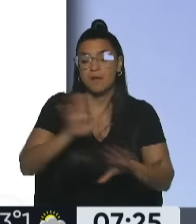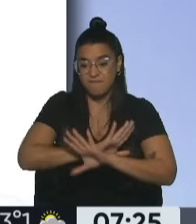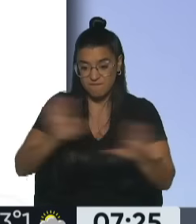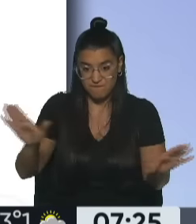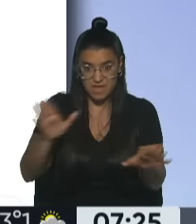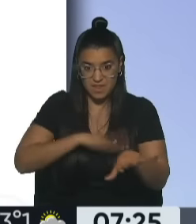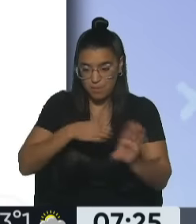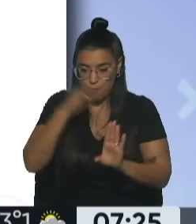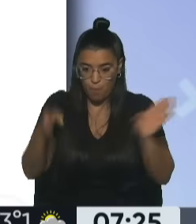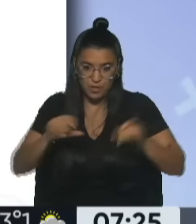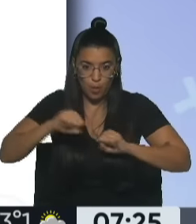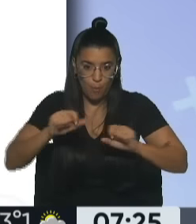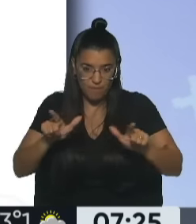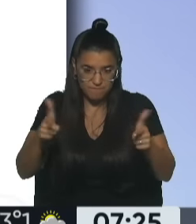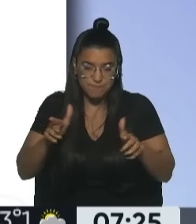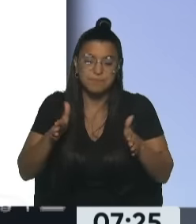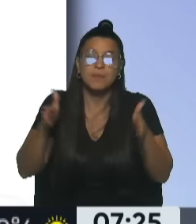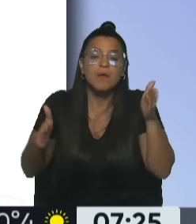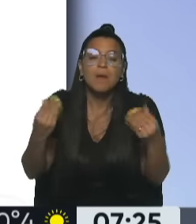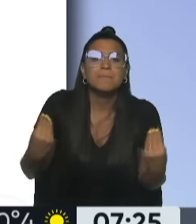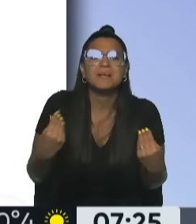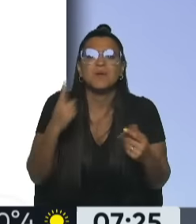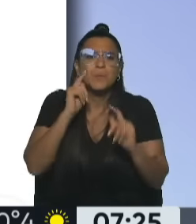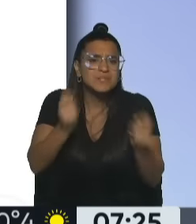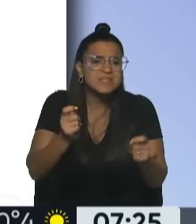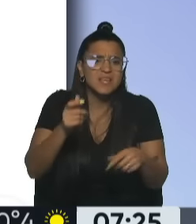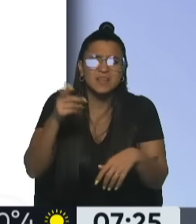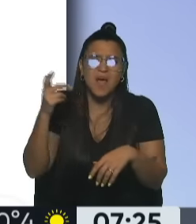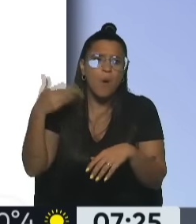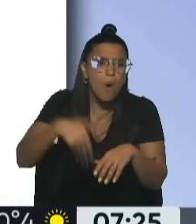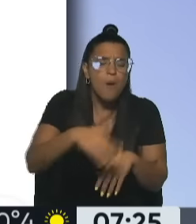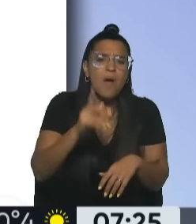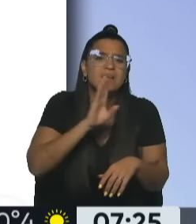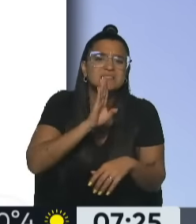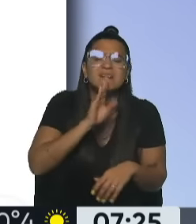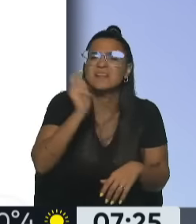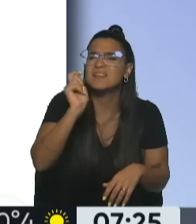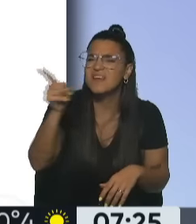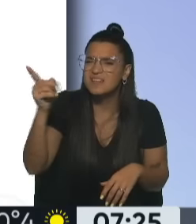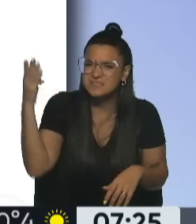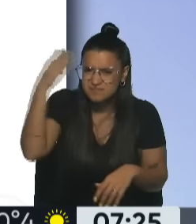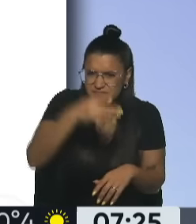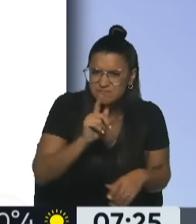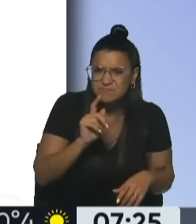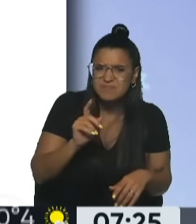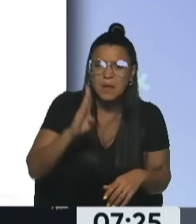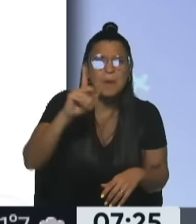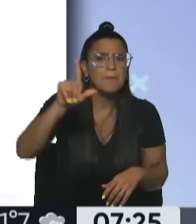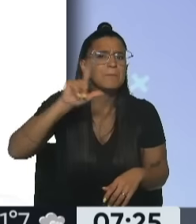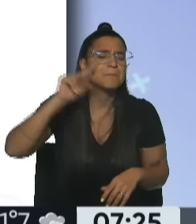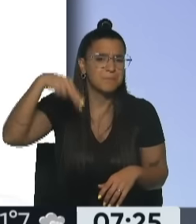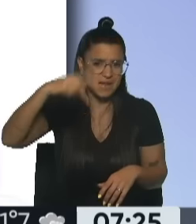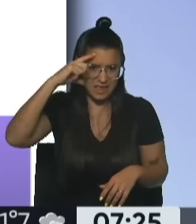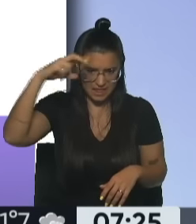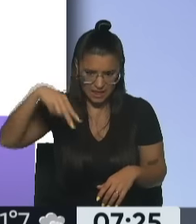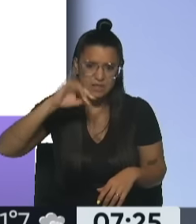¿no?, la finalización de la tregua, ¿qué pasa con las visitas que estaban previstas a Israel? ¿Quién era que estaba ya visitándolo? ¿Blinken? Anthony